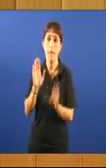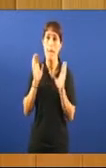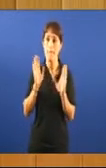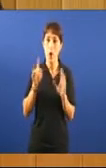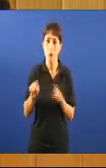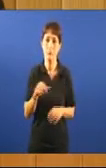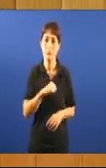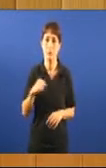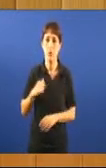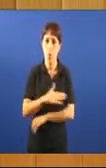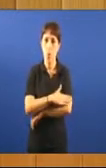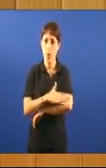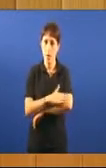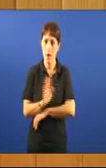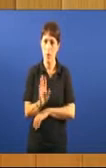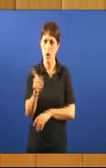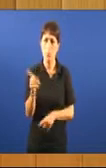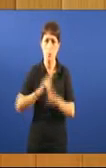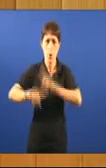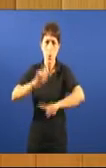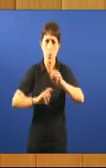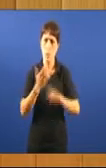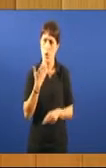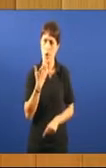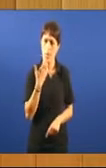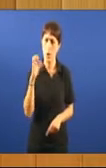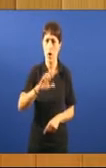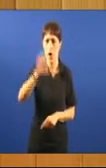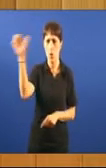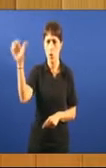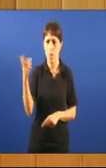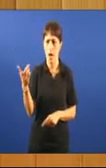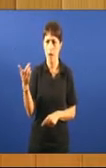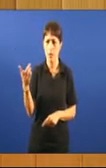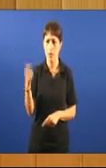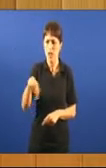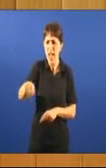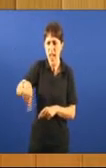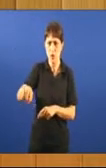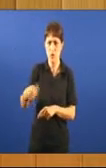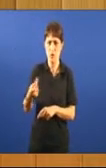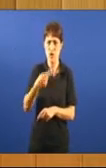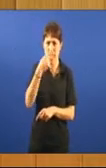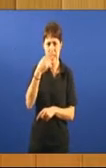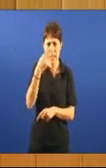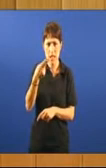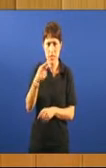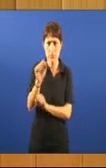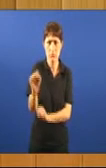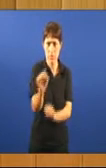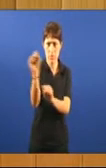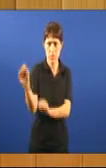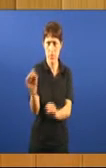soberano que se preocupa, cando negocia ca Unión Europea, de defender os seus intereses estratégicos. E cal é